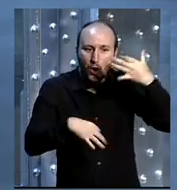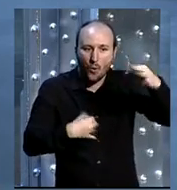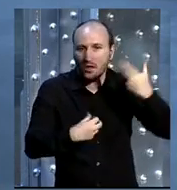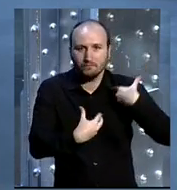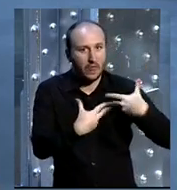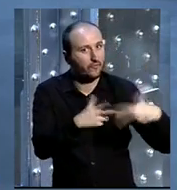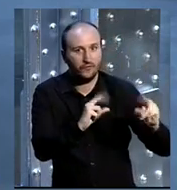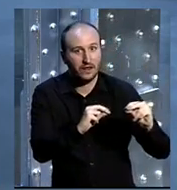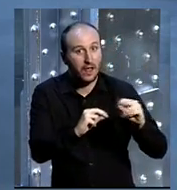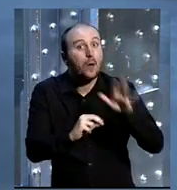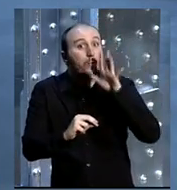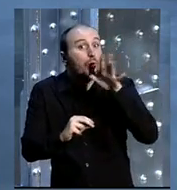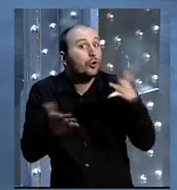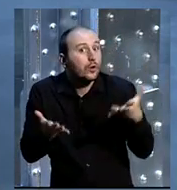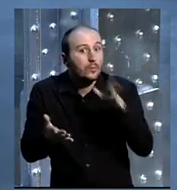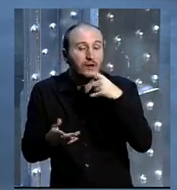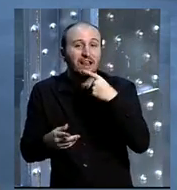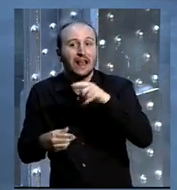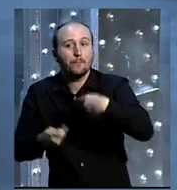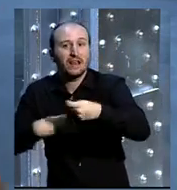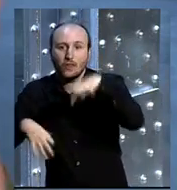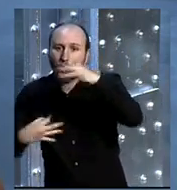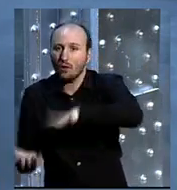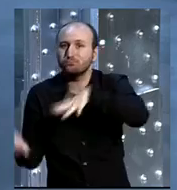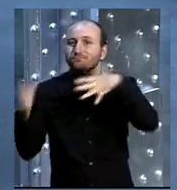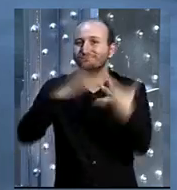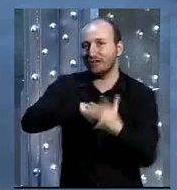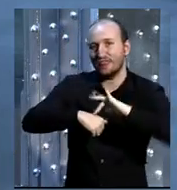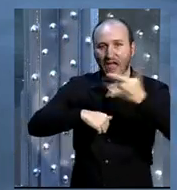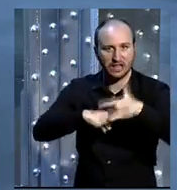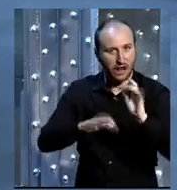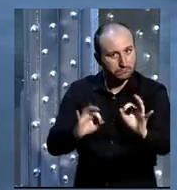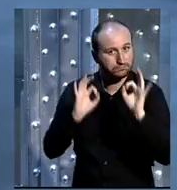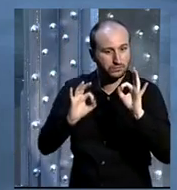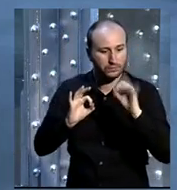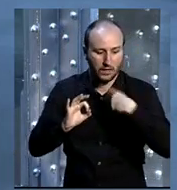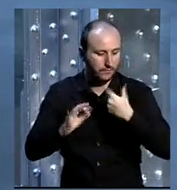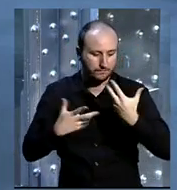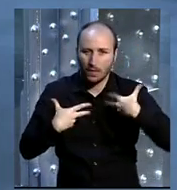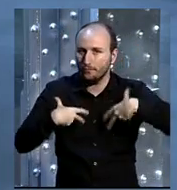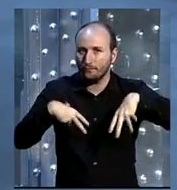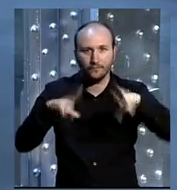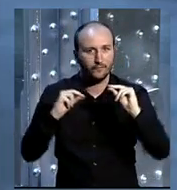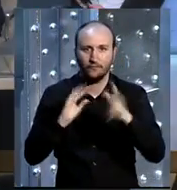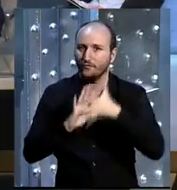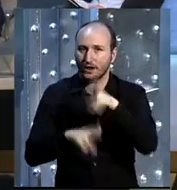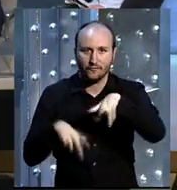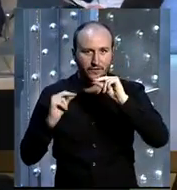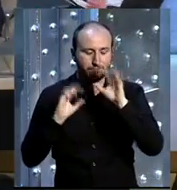mercado único será digital. Y bueno, aquí acabo de decir. Muy